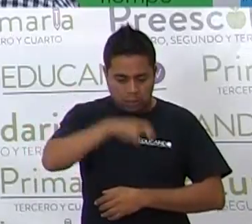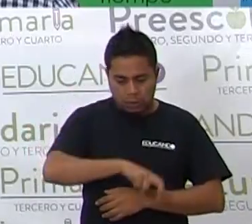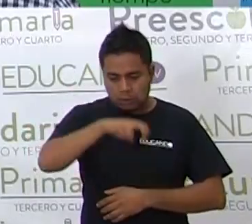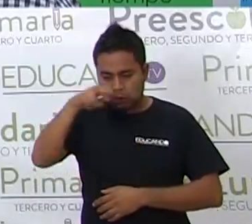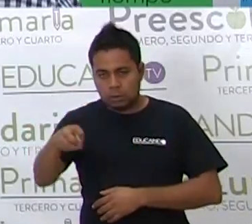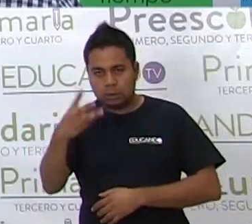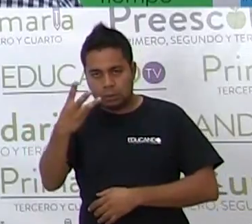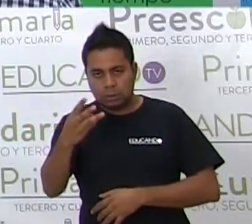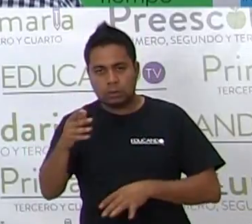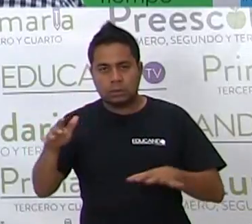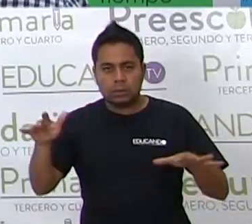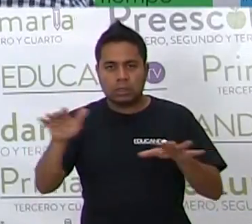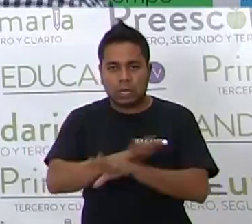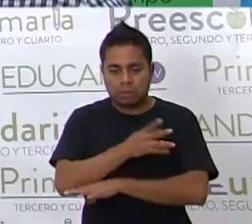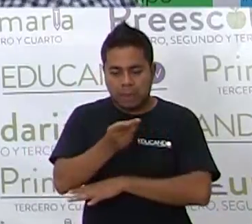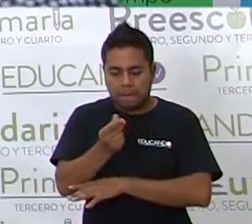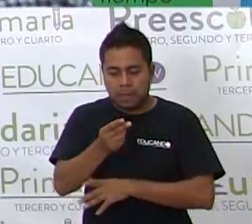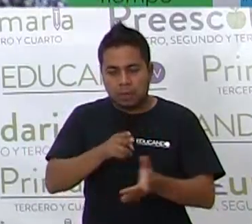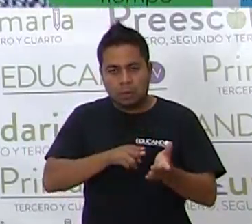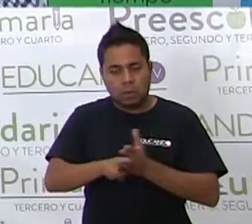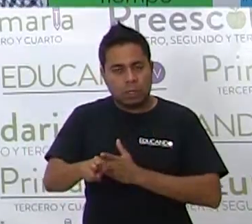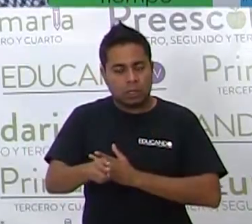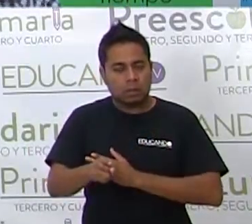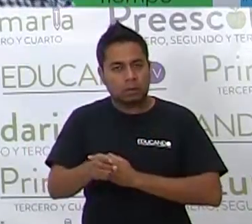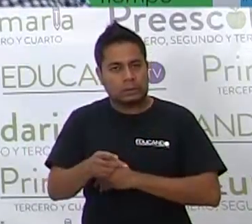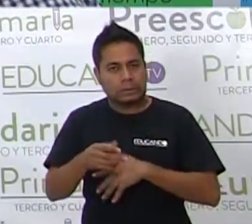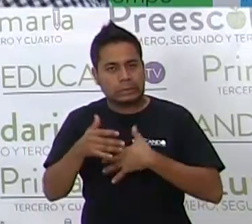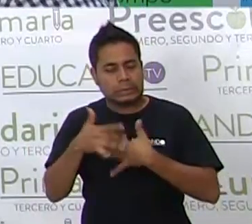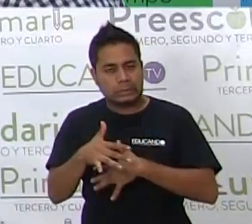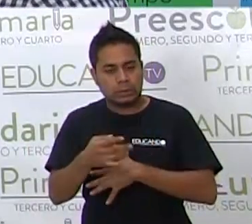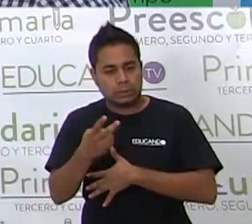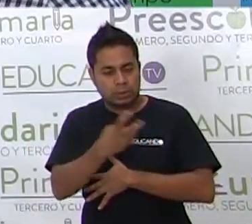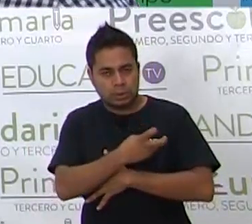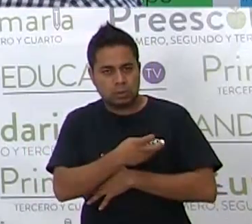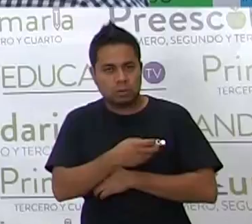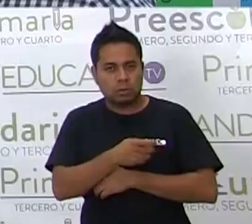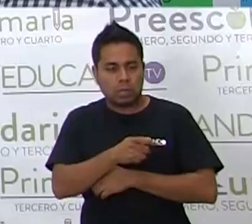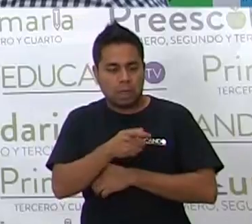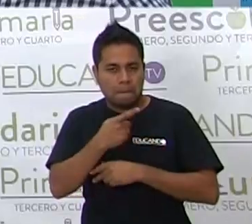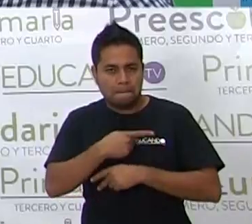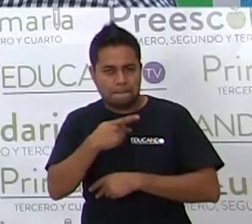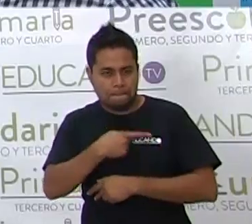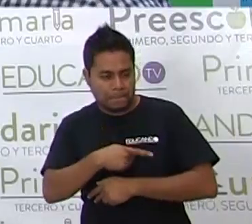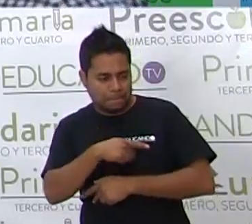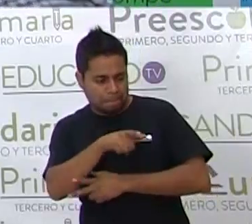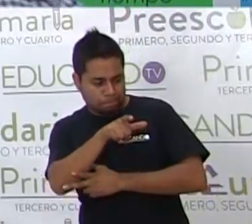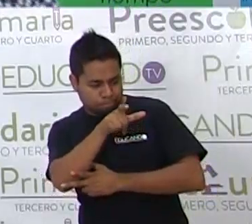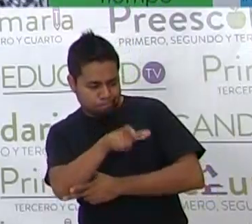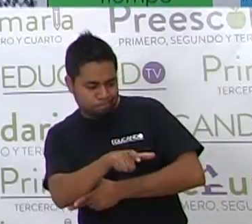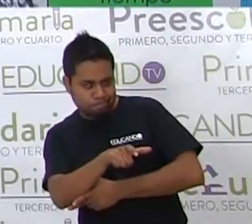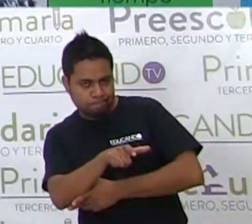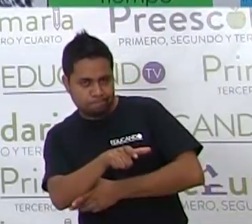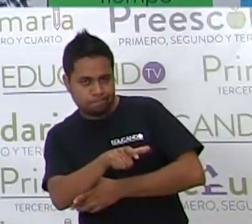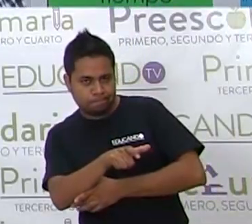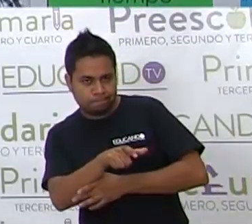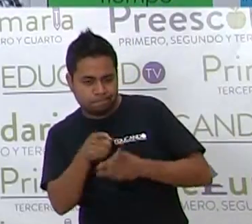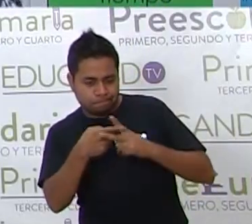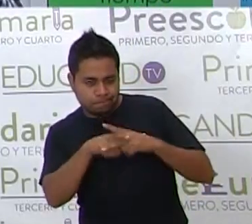se convertía en perro negro. Es aquí donde los personajes entran y